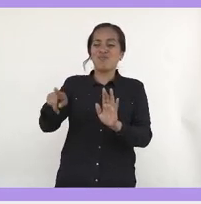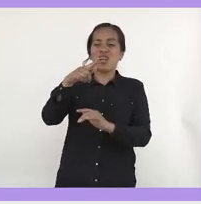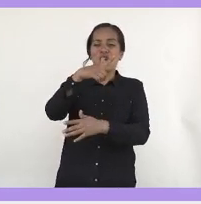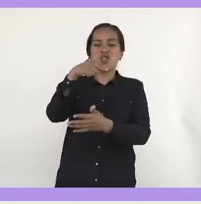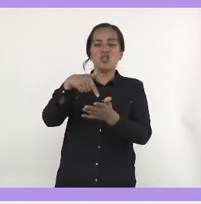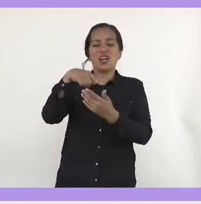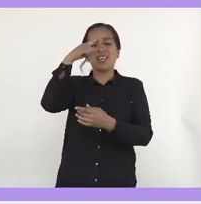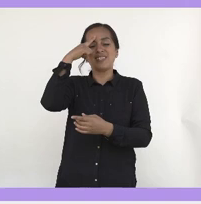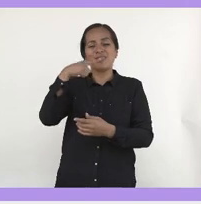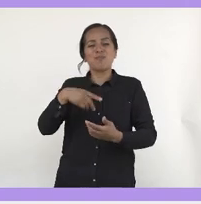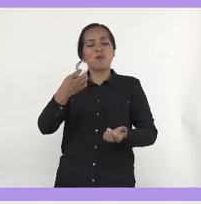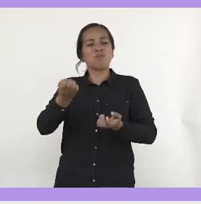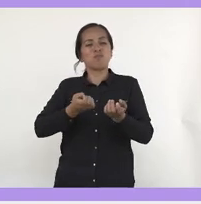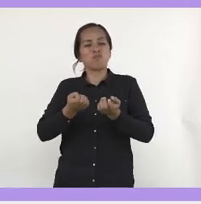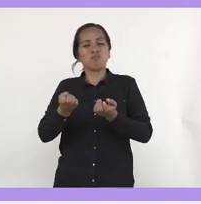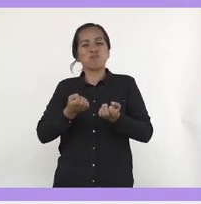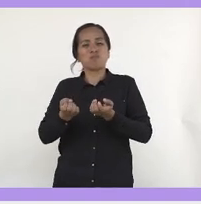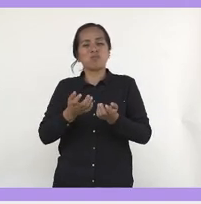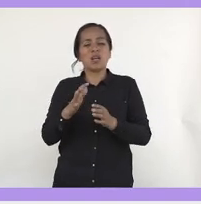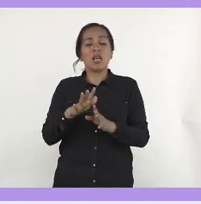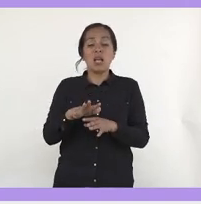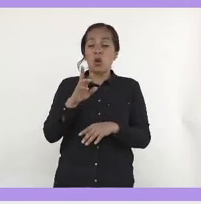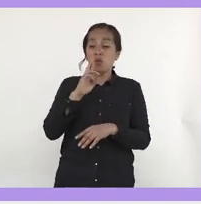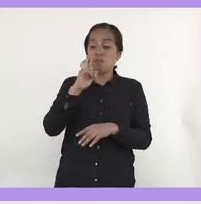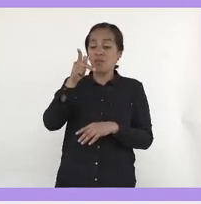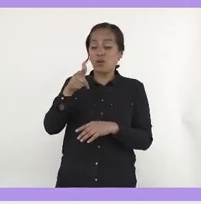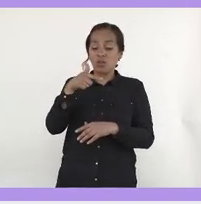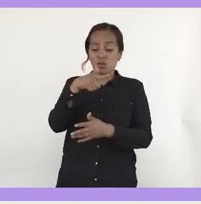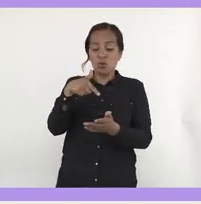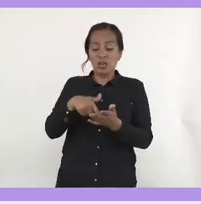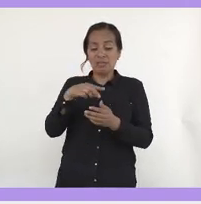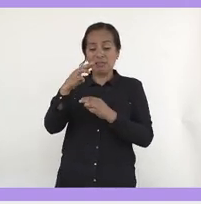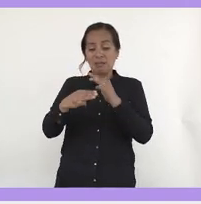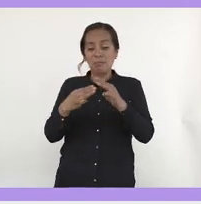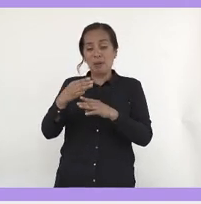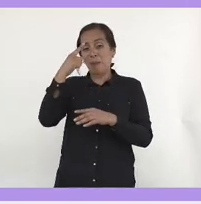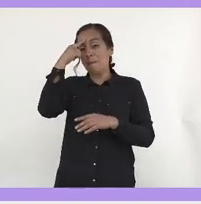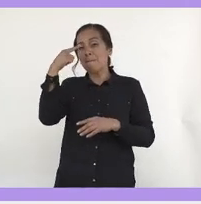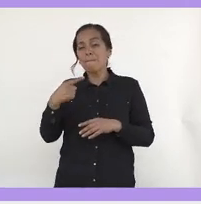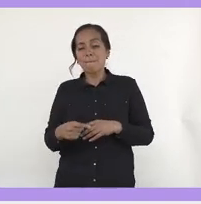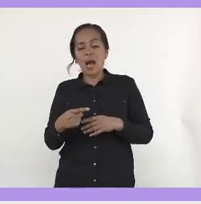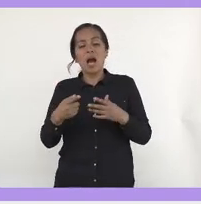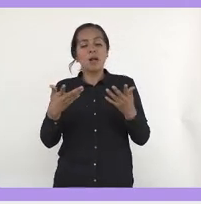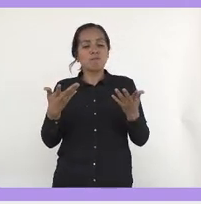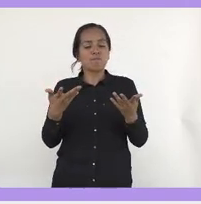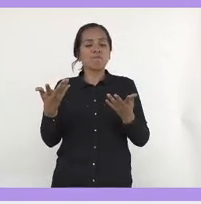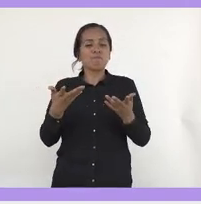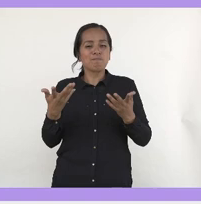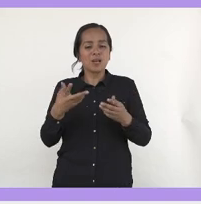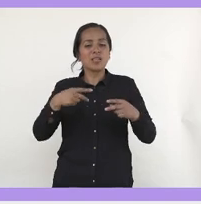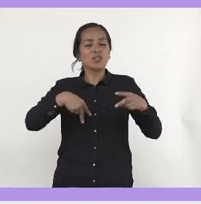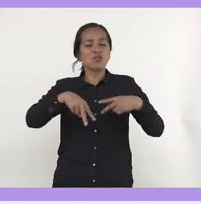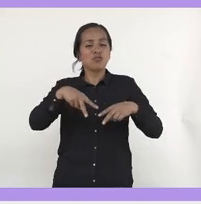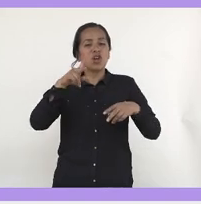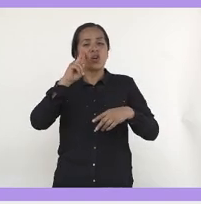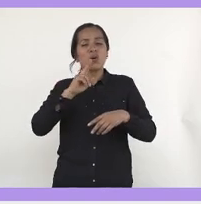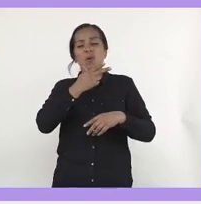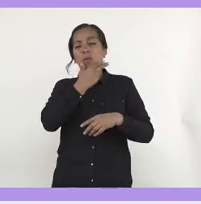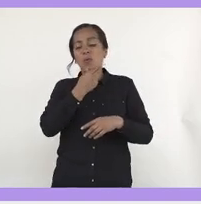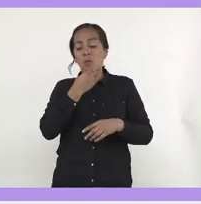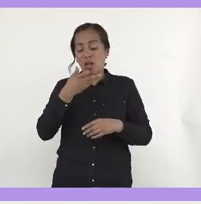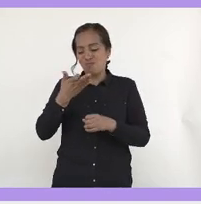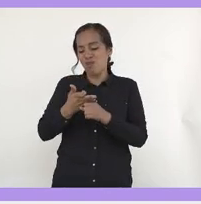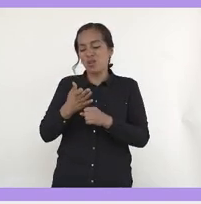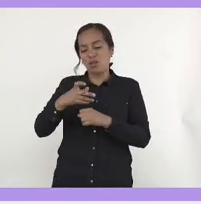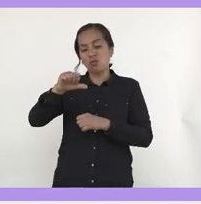sea creo que estamos hablando de uno de los mejores espacios en el mundo para desarrollar futbolistas hombres o mujeres en este caso estamos hablando de del fútbol femenil